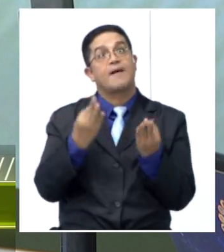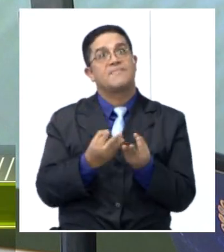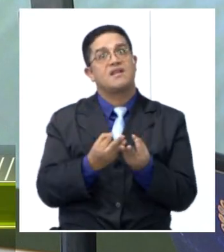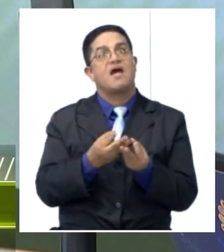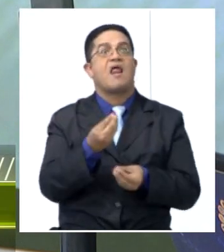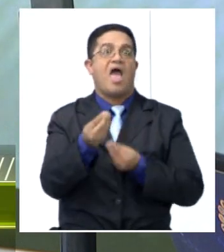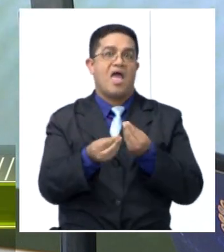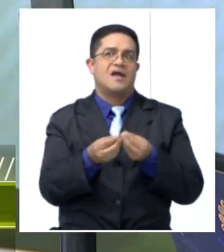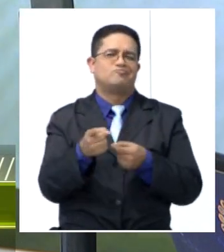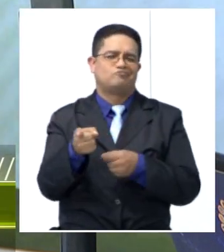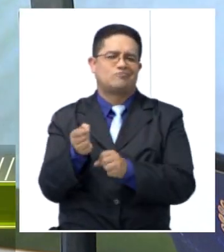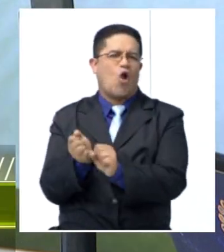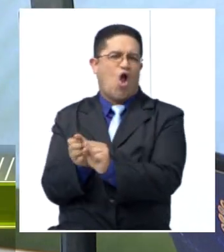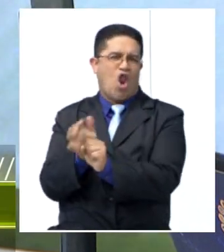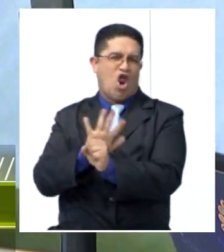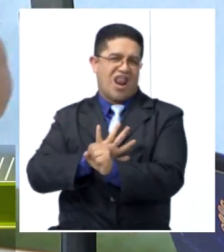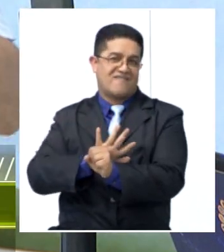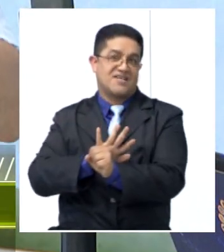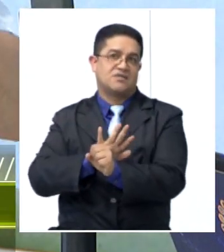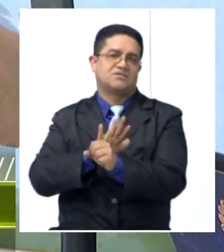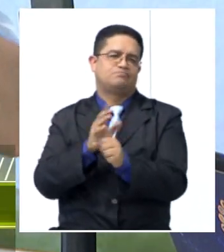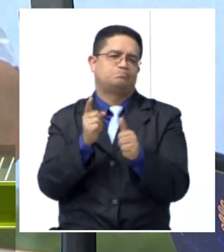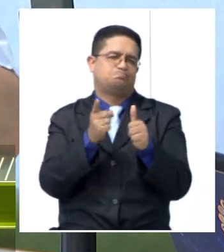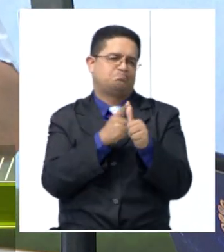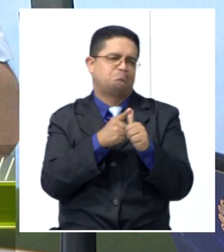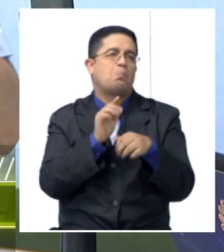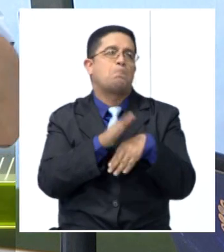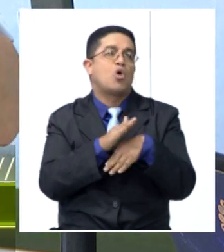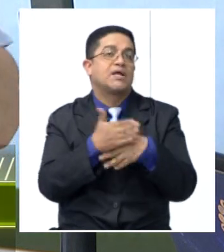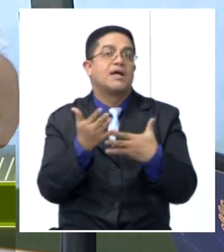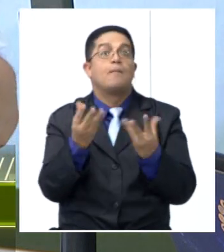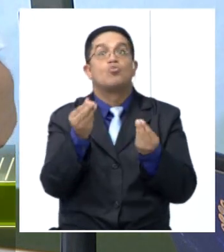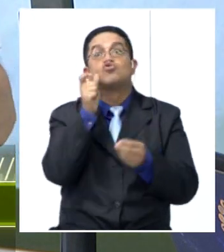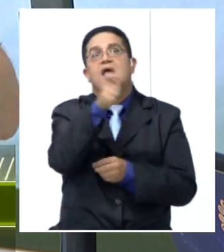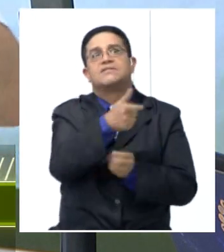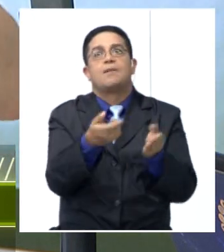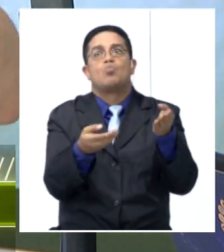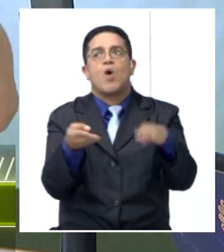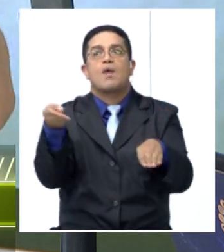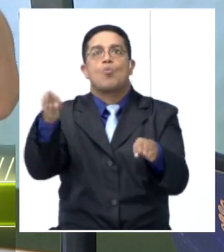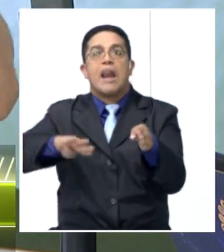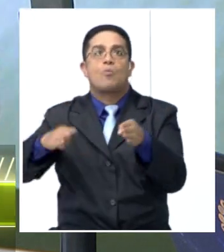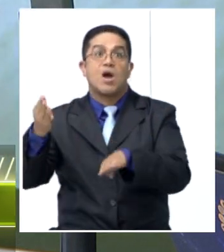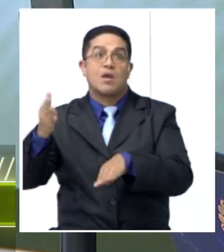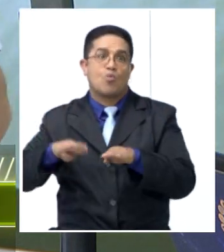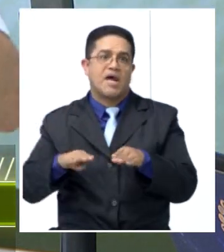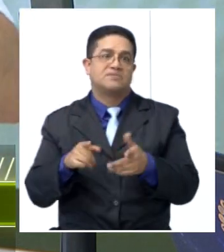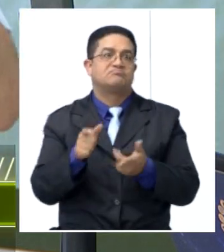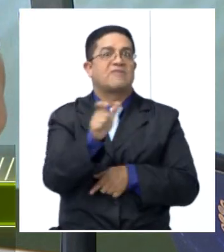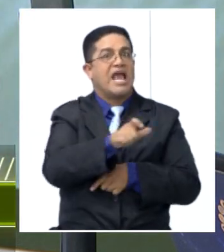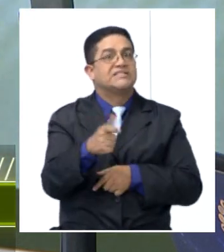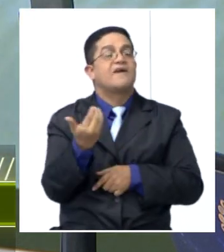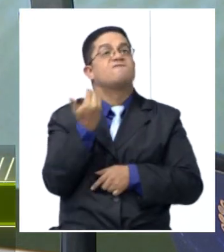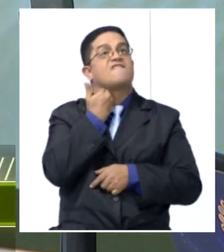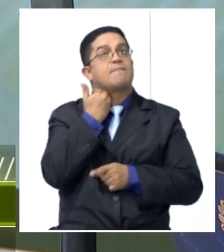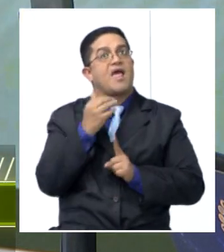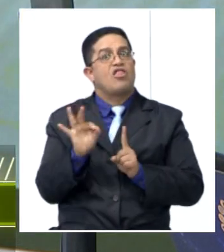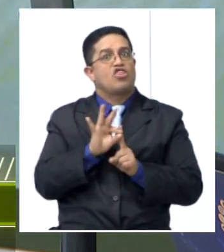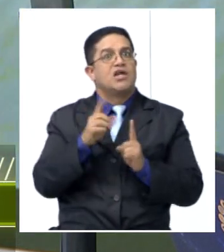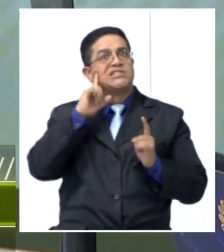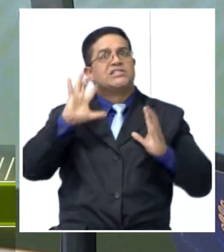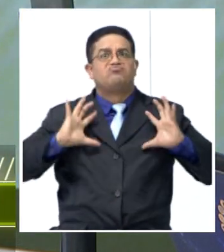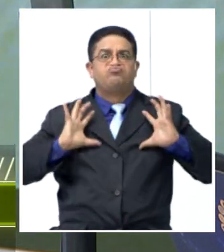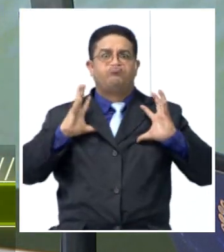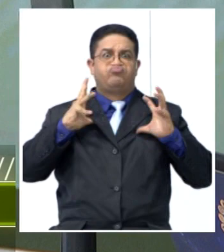la pandemia. ¿Por qué? Bueno, primero porque hubo muchas pérdidas, la gente perdió Claro. seres queridos, la gente se enfermó, se estresó durante Hubo